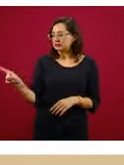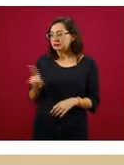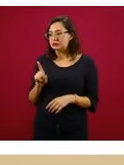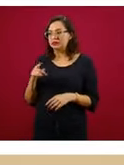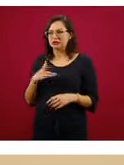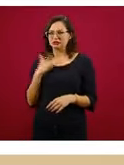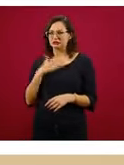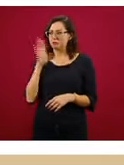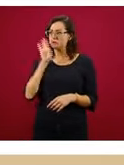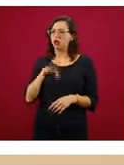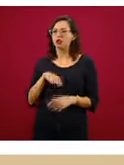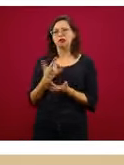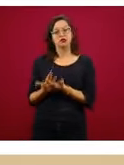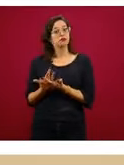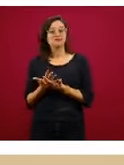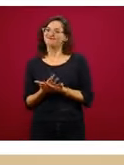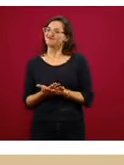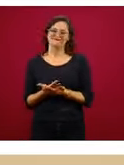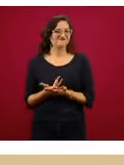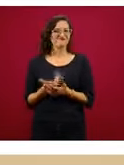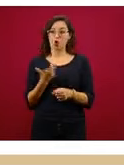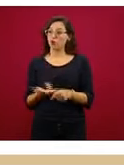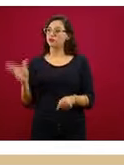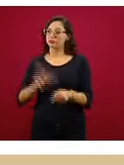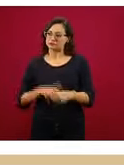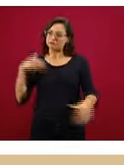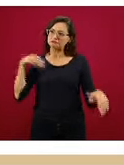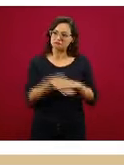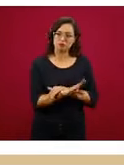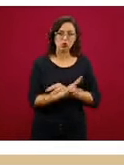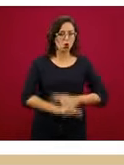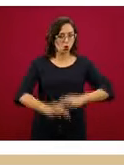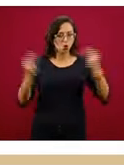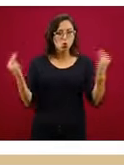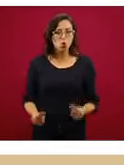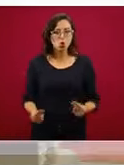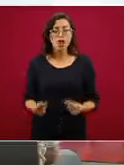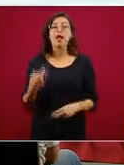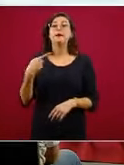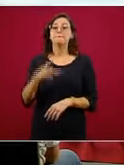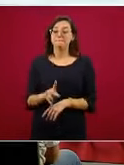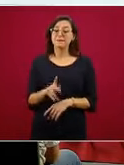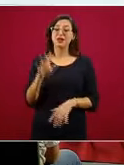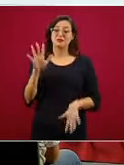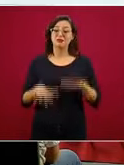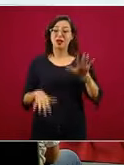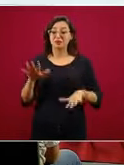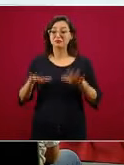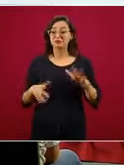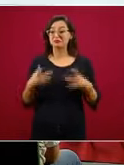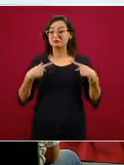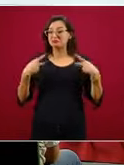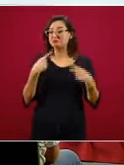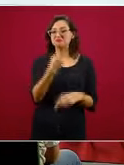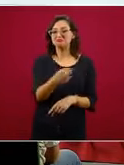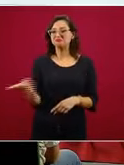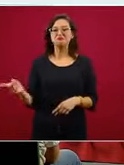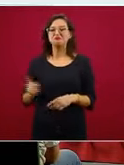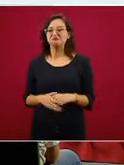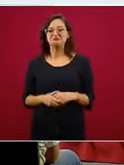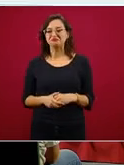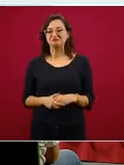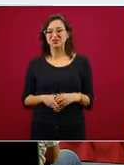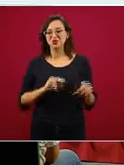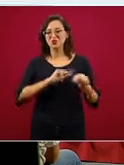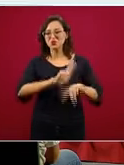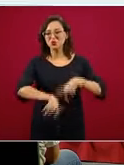insistido. Pero aún así, y los datos, y tenemos datos, que hay una parte muy importante de la mortalidad que se